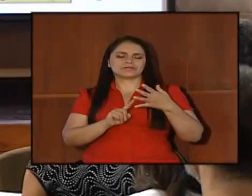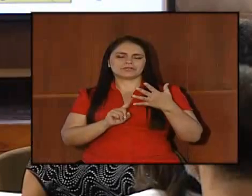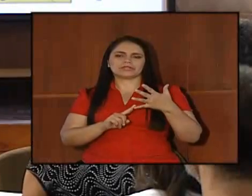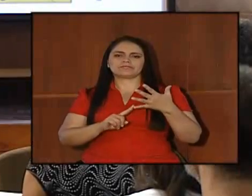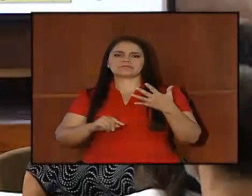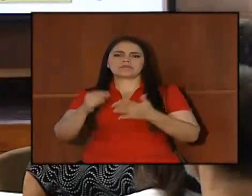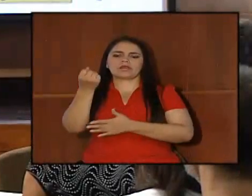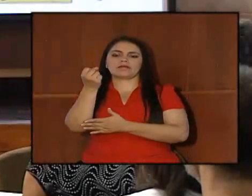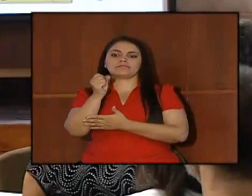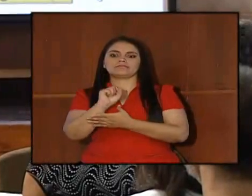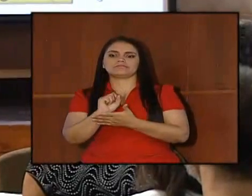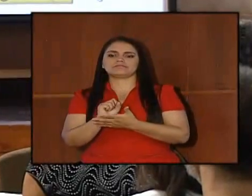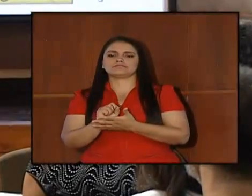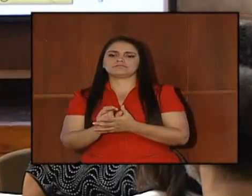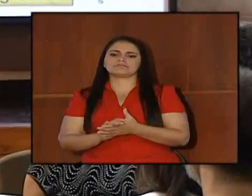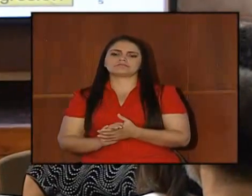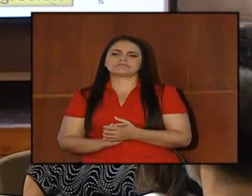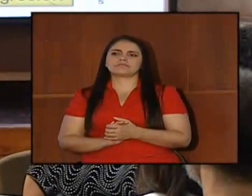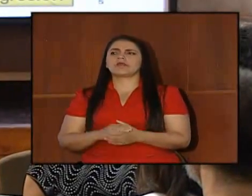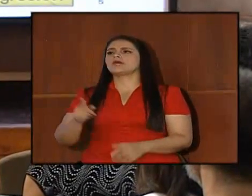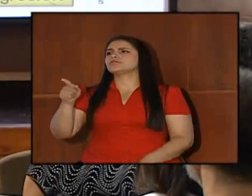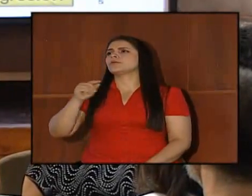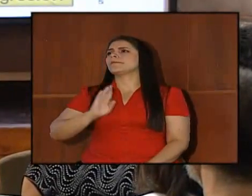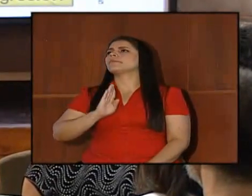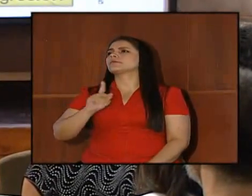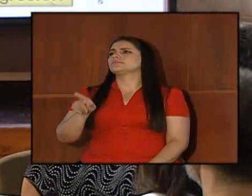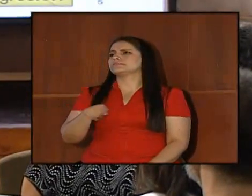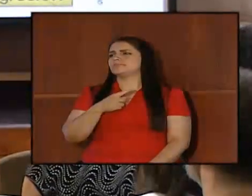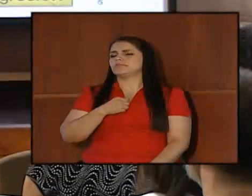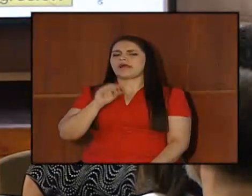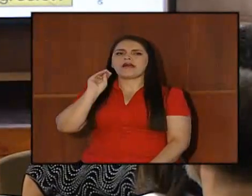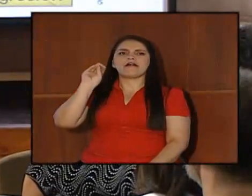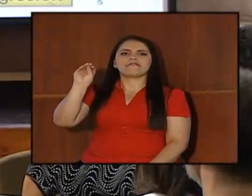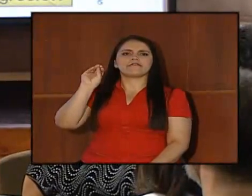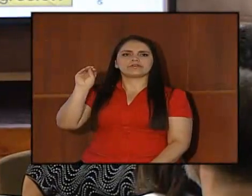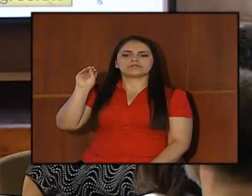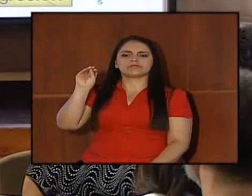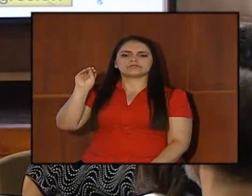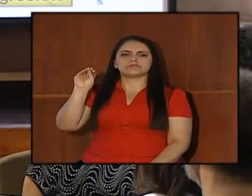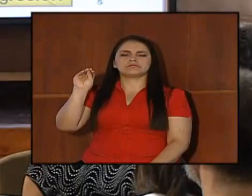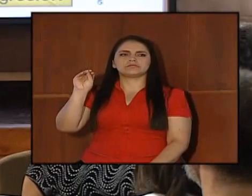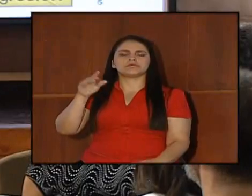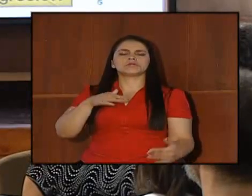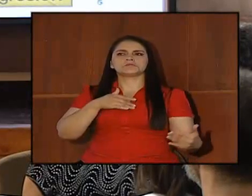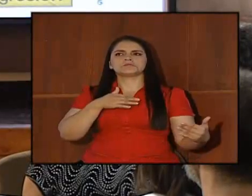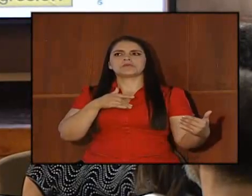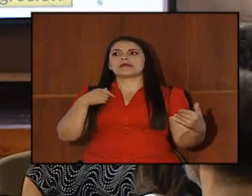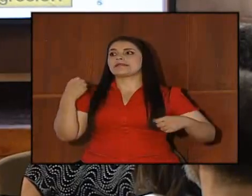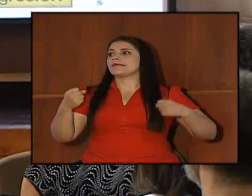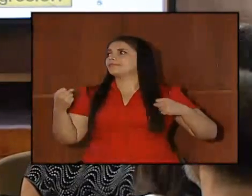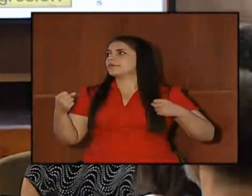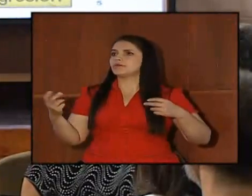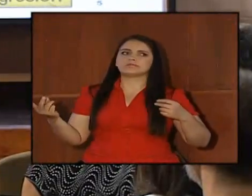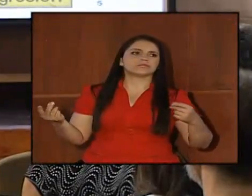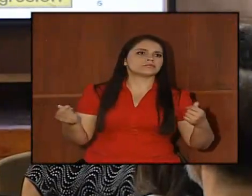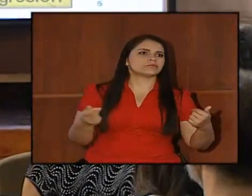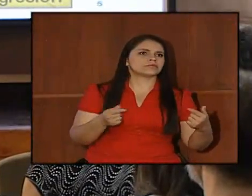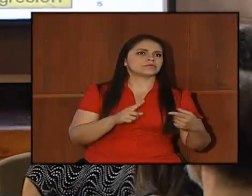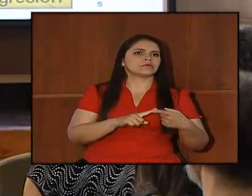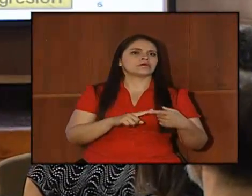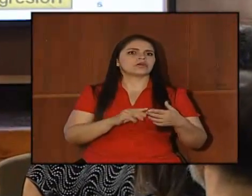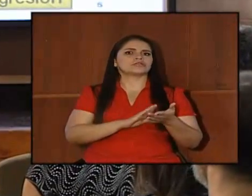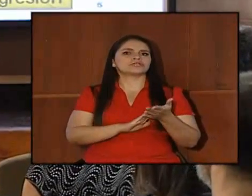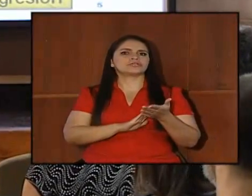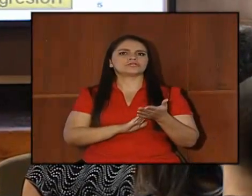paciente le decía, tengo ganas de ir al baño, primero, entonces uno salía corriendo, el pato, o vamos a mirar